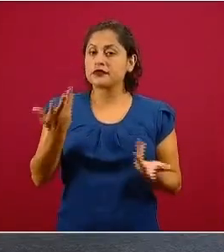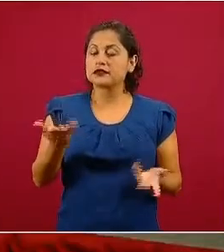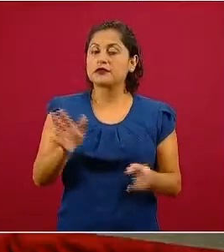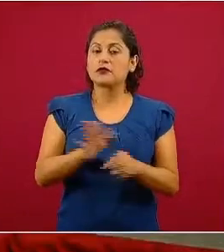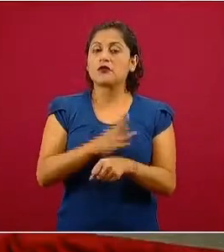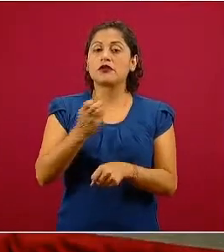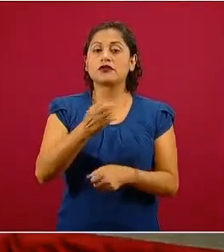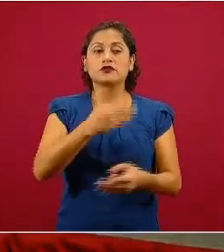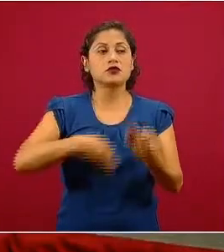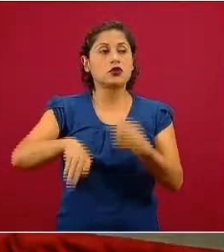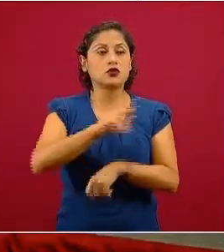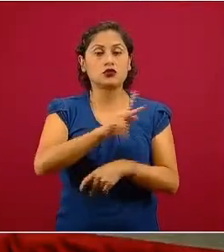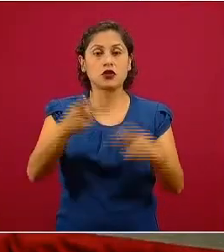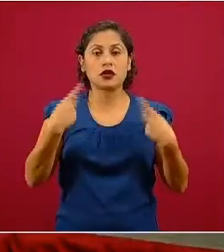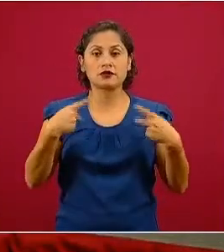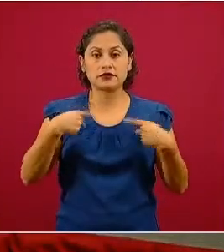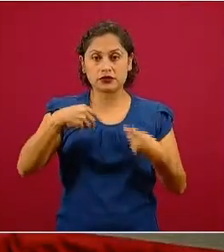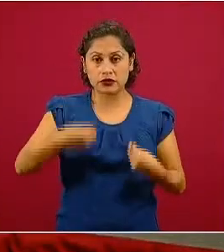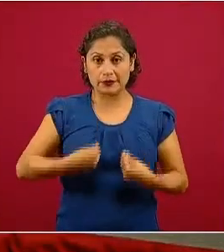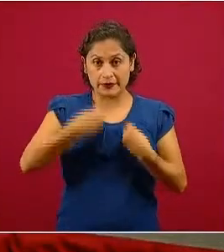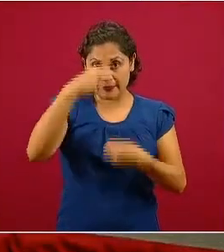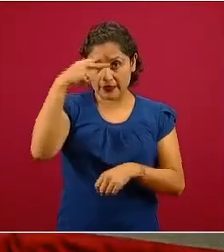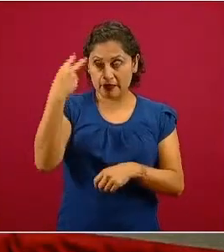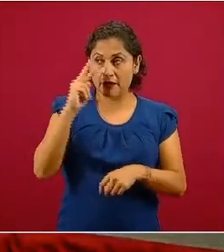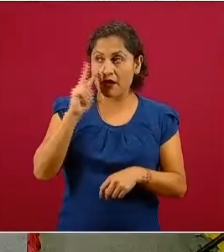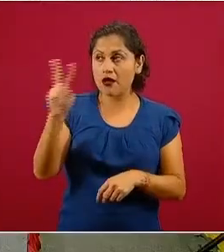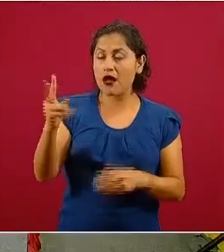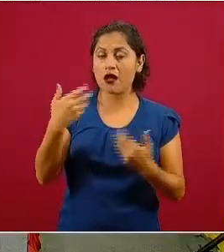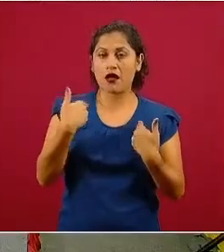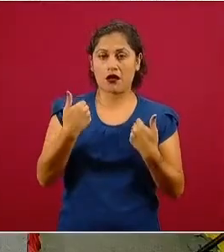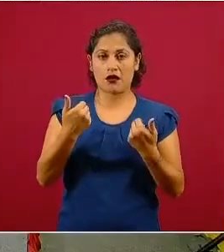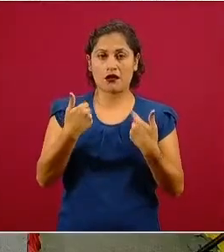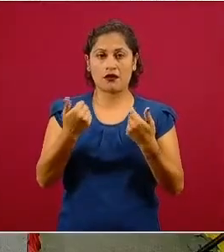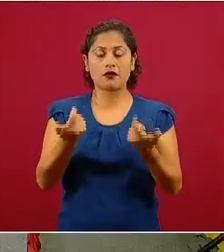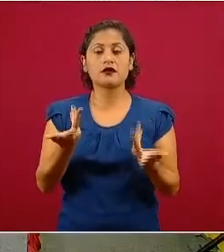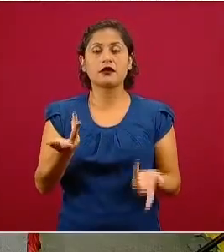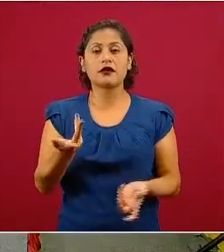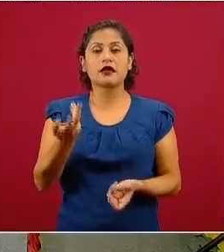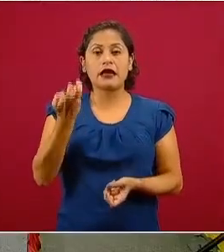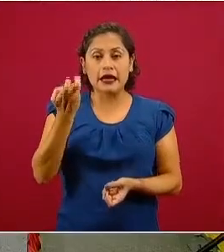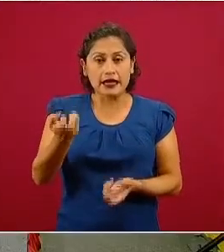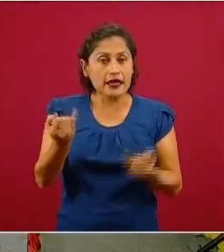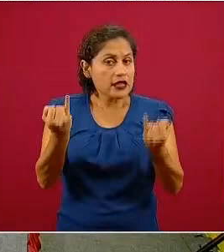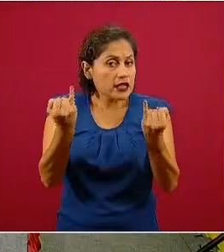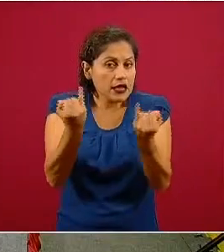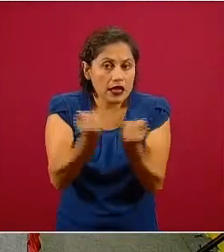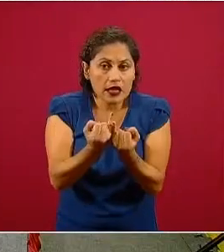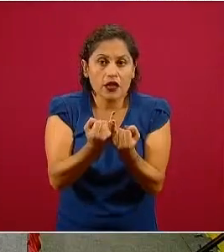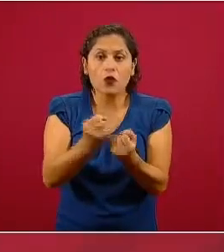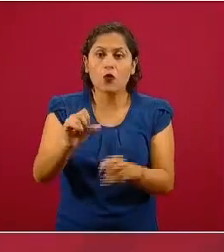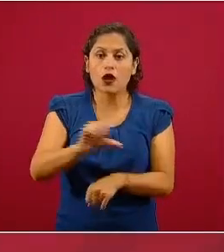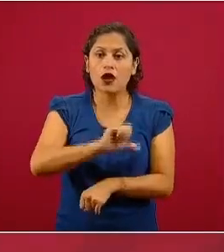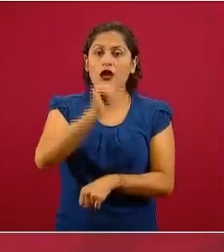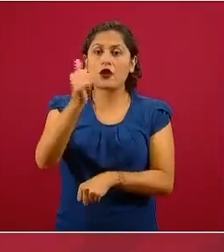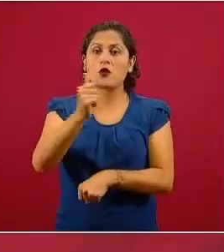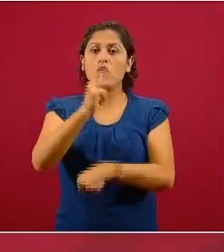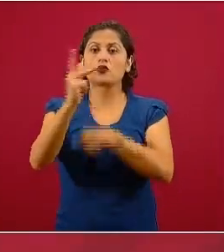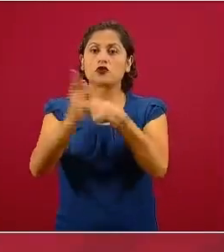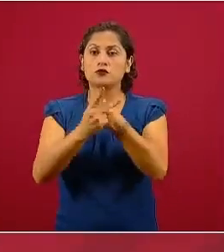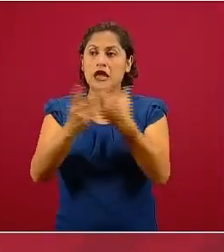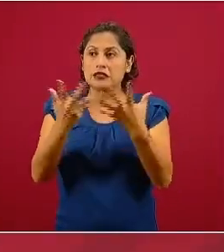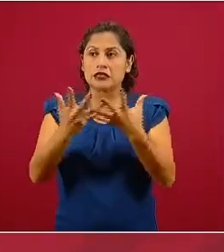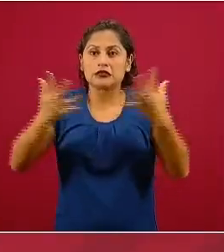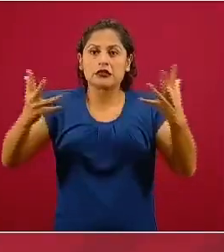claro y es el concepto que se maneja en los países que somos geográficamente